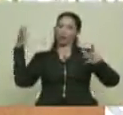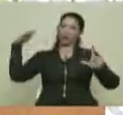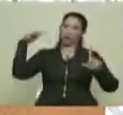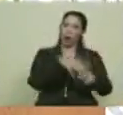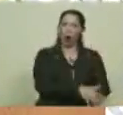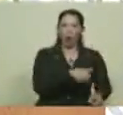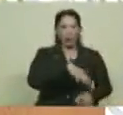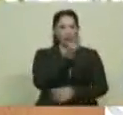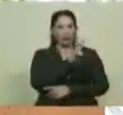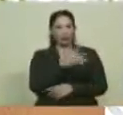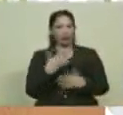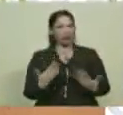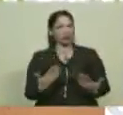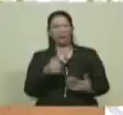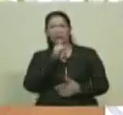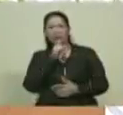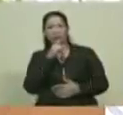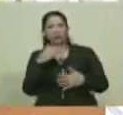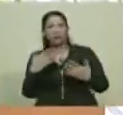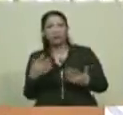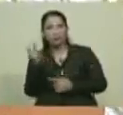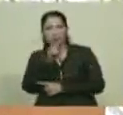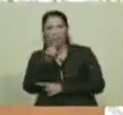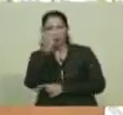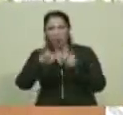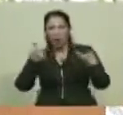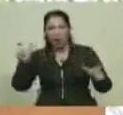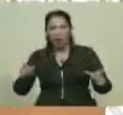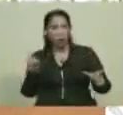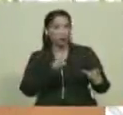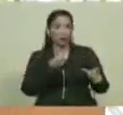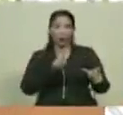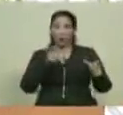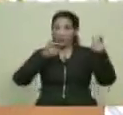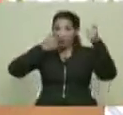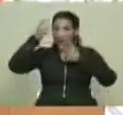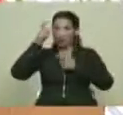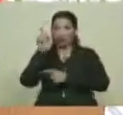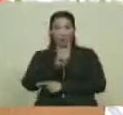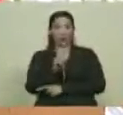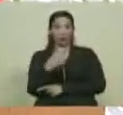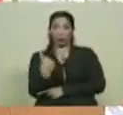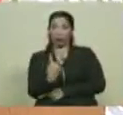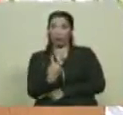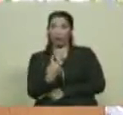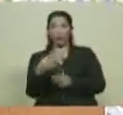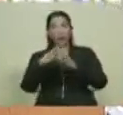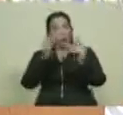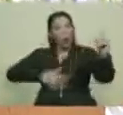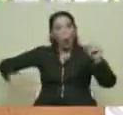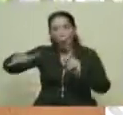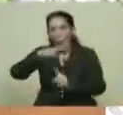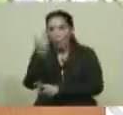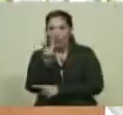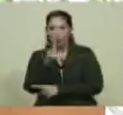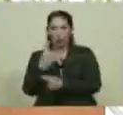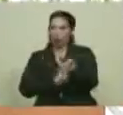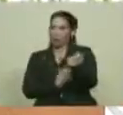los venezolanos? Y no hablo de los chavistas, perdónenme, no hablo de los chavistas, hablo de los venezolanos y las